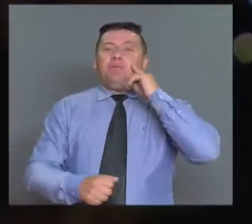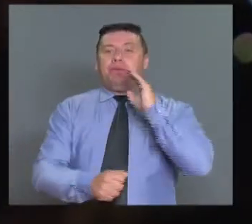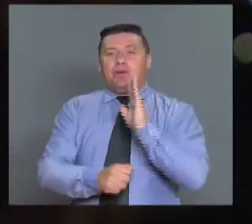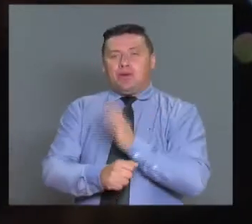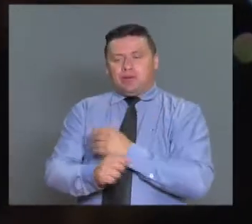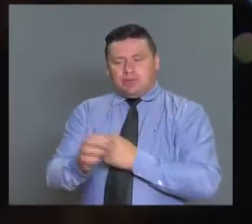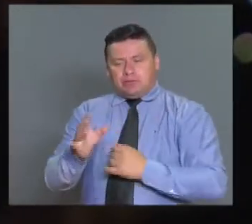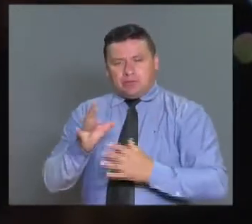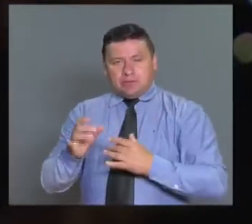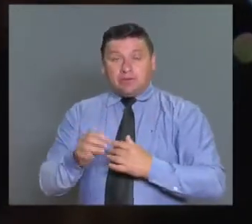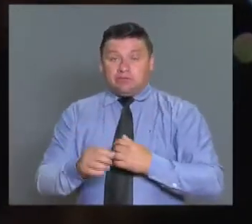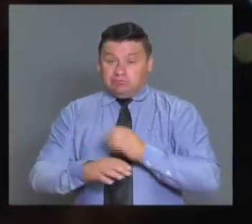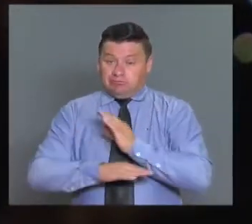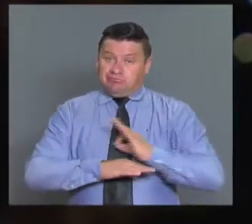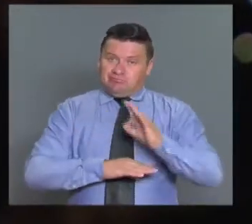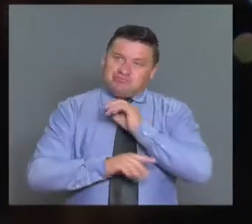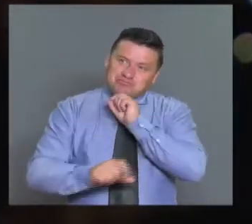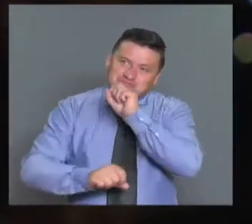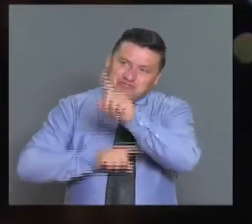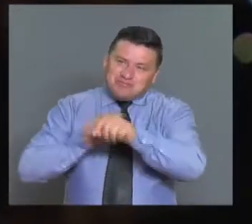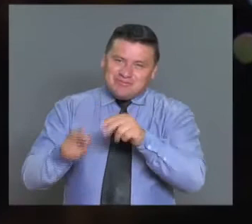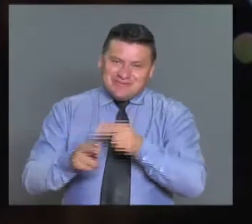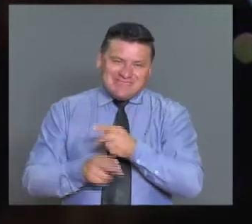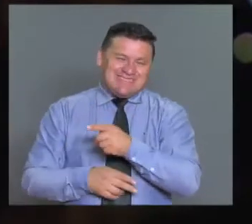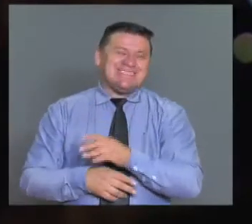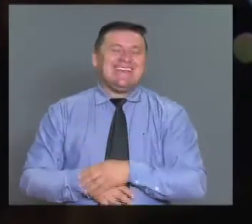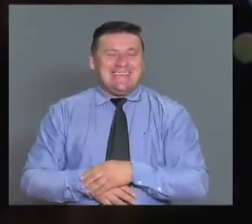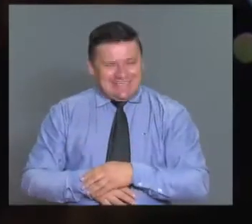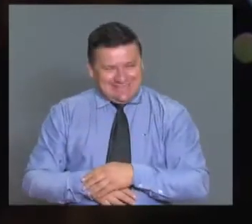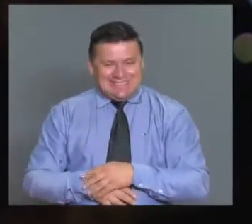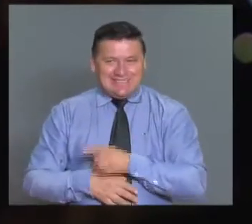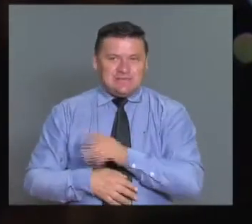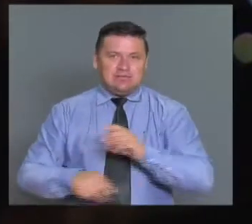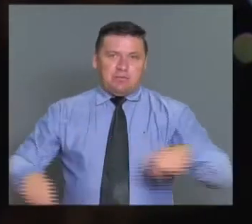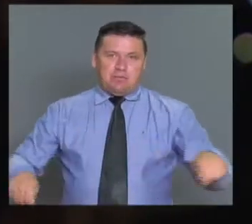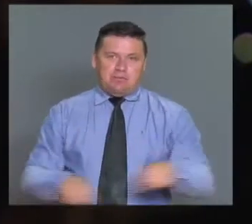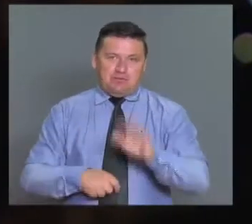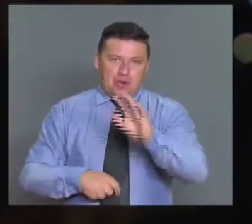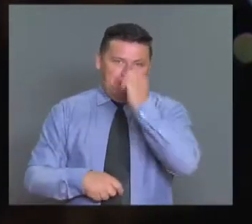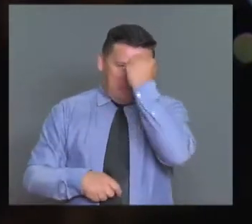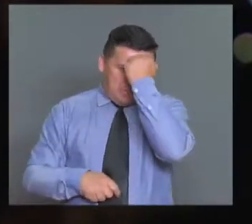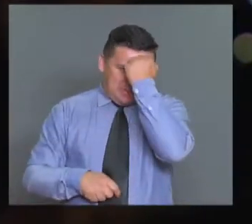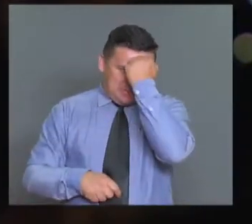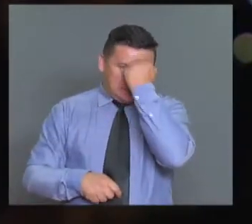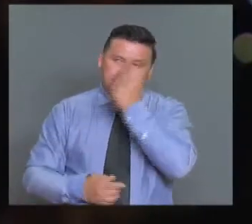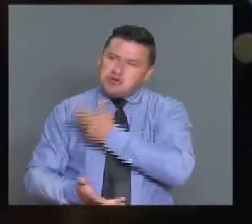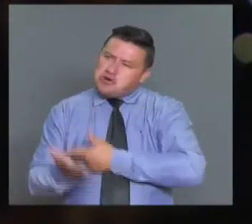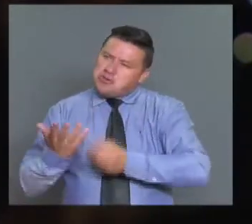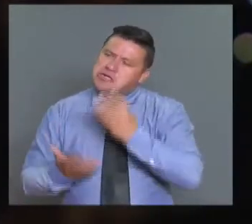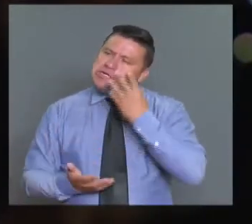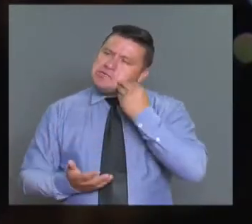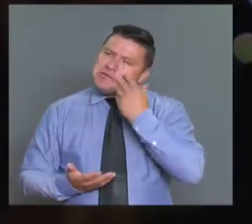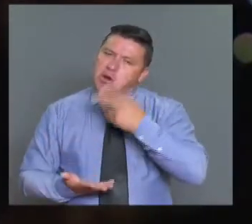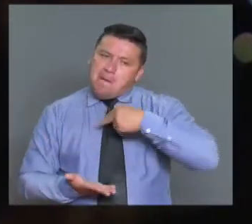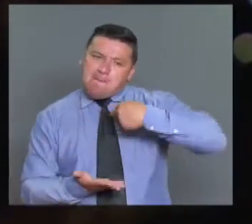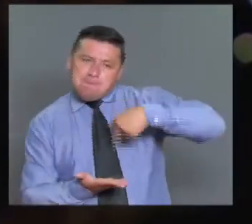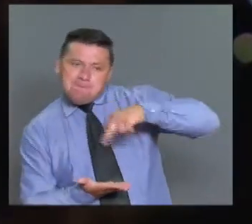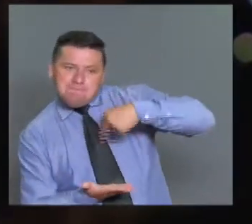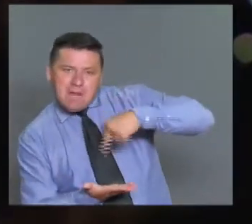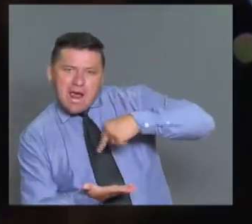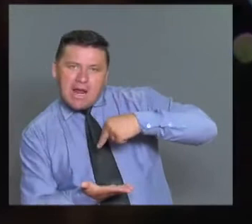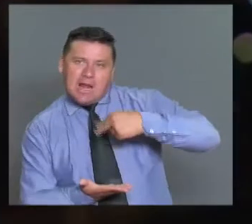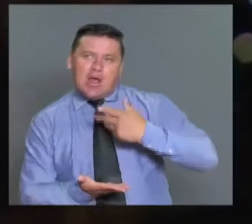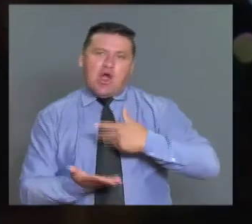musicales. ESAP Noticias entrevistó a Kedin Garzón, profesor de danza de este municipio, quien nos compartió cómo a través del baile y la